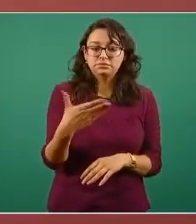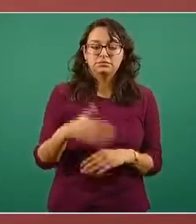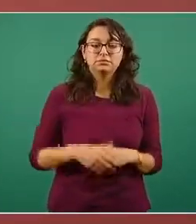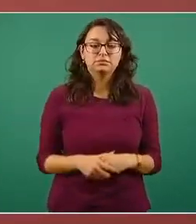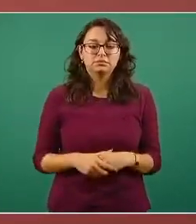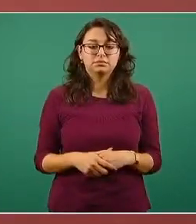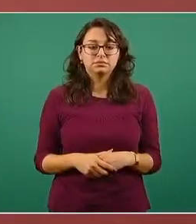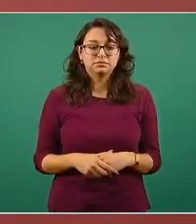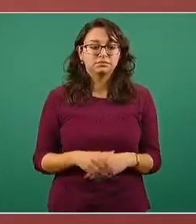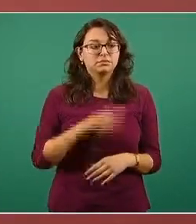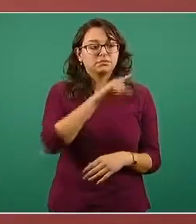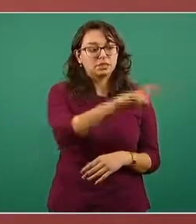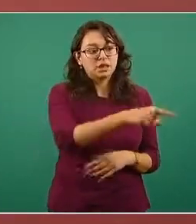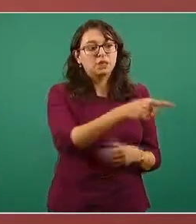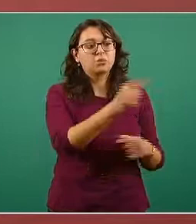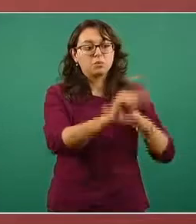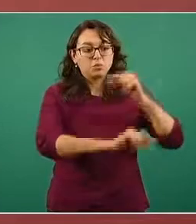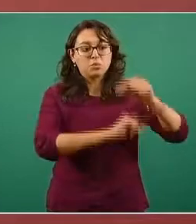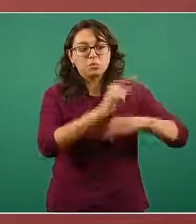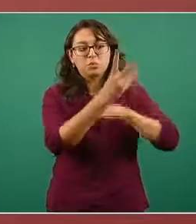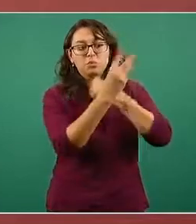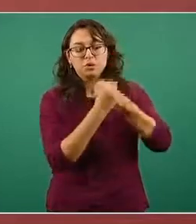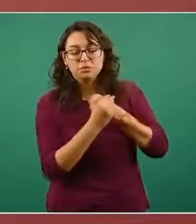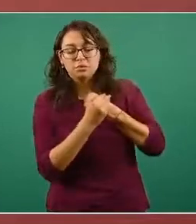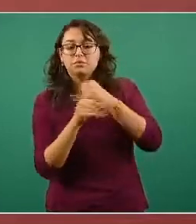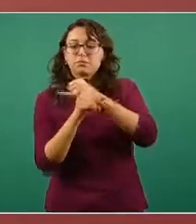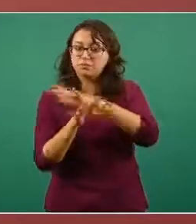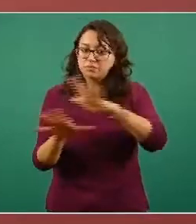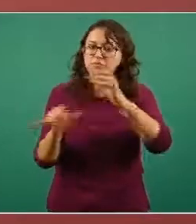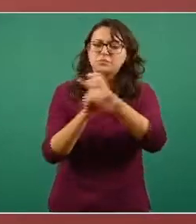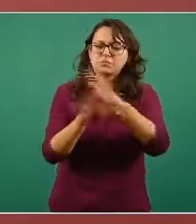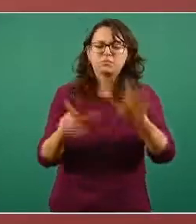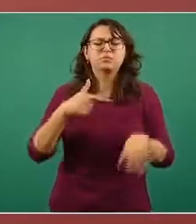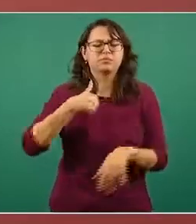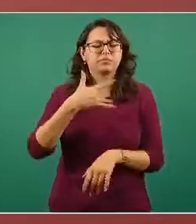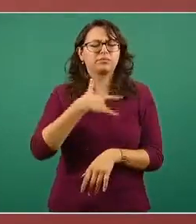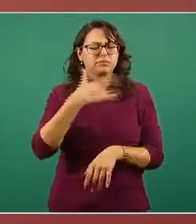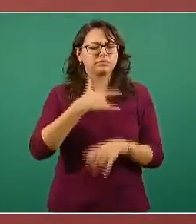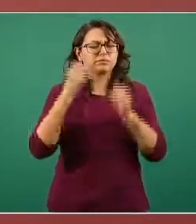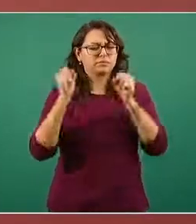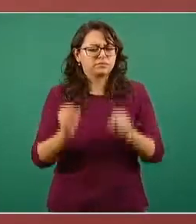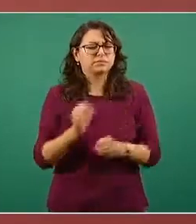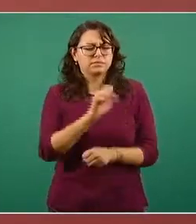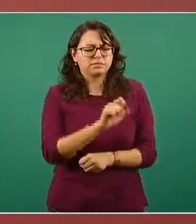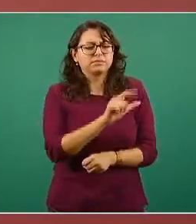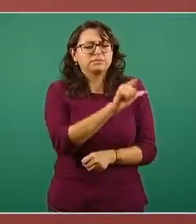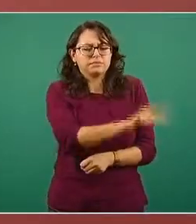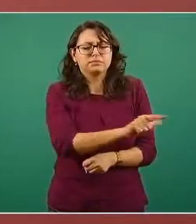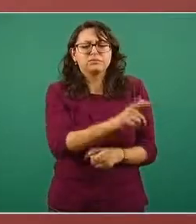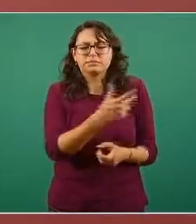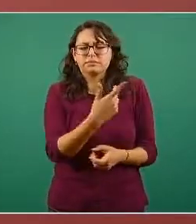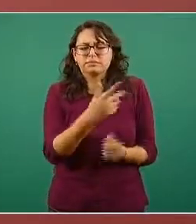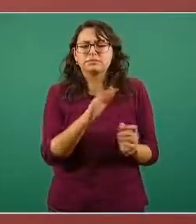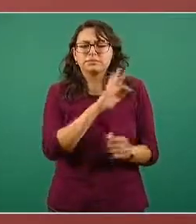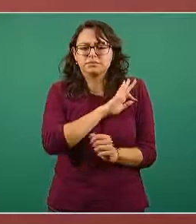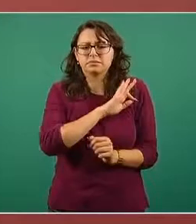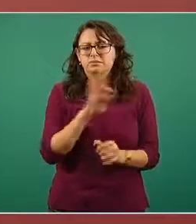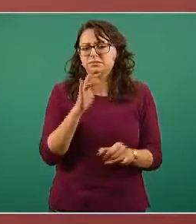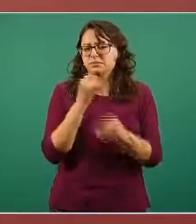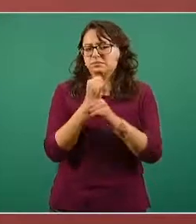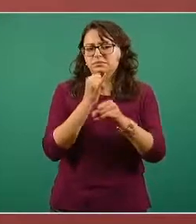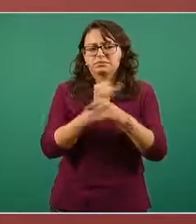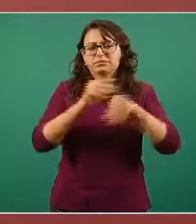autorización para ir informando cómo va evolucionando. Estoy seguro que él mismo, en un momento dado, estará interesado en que él, a través de